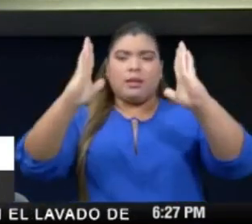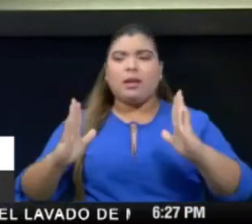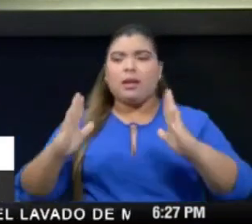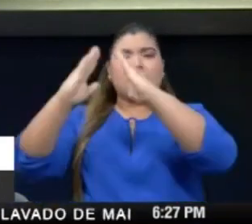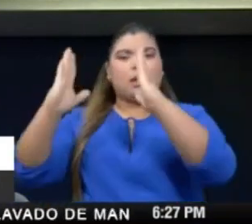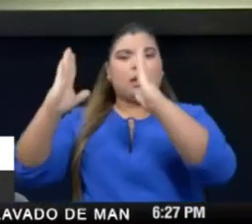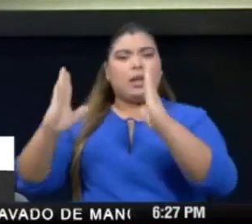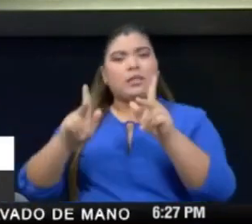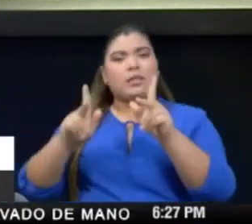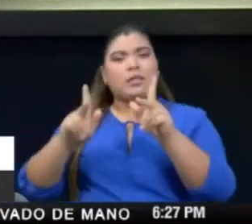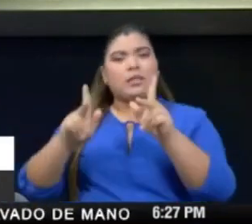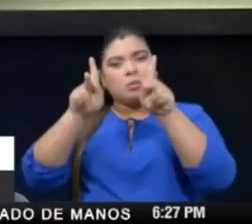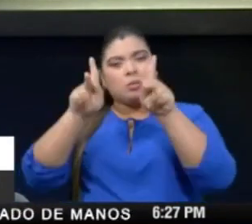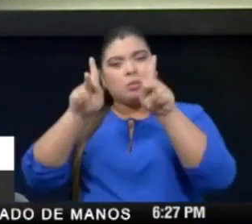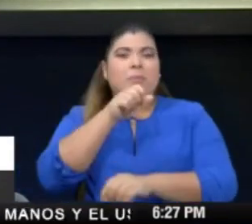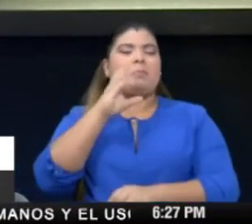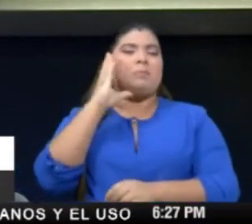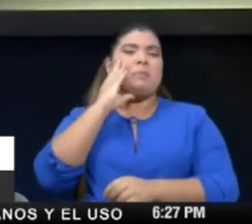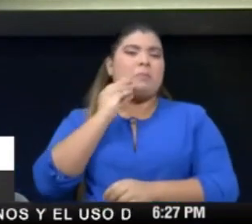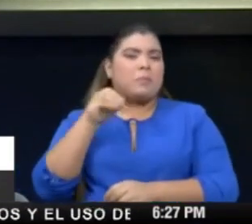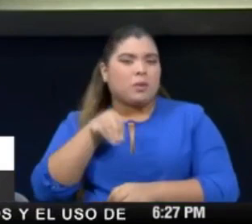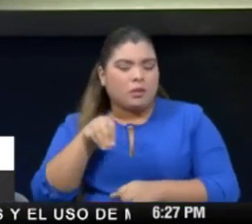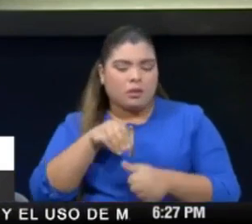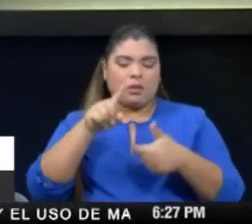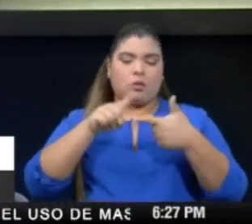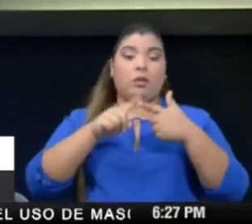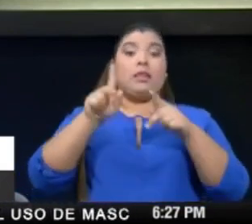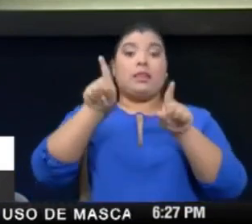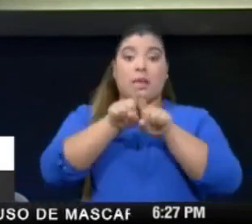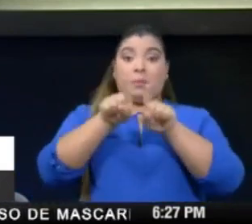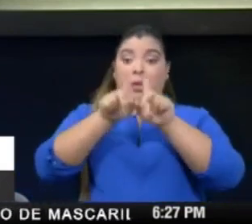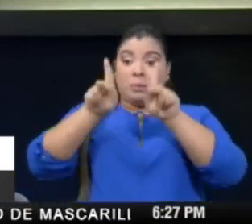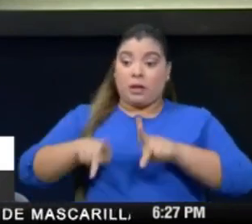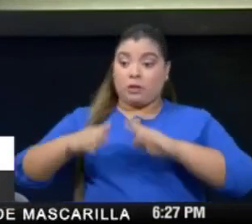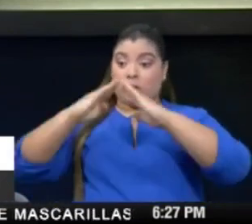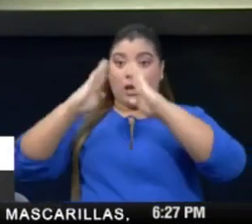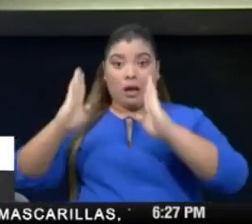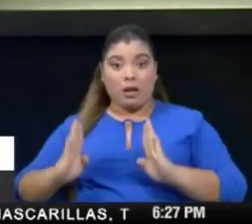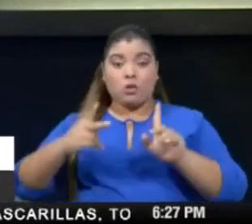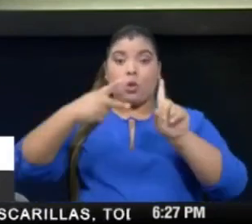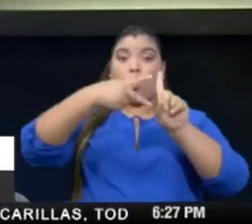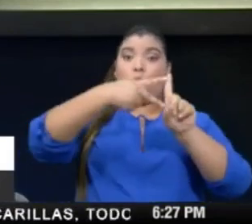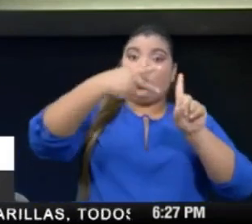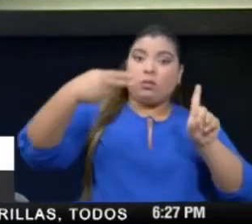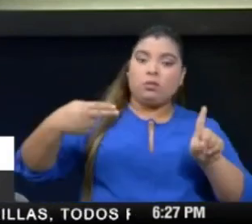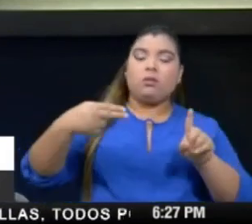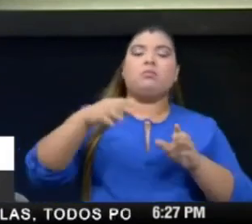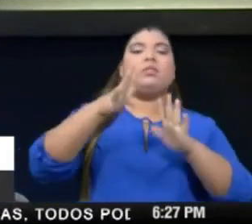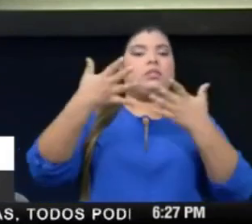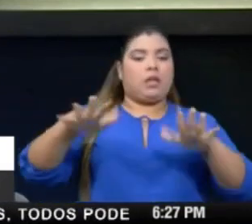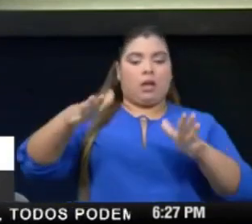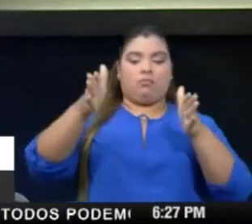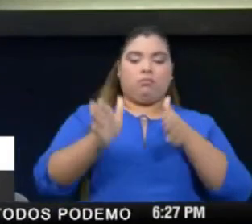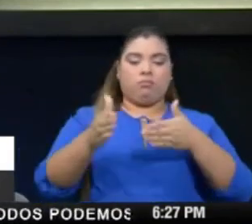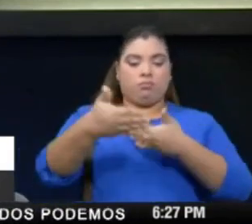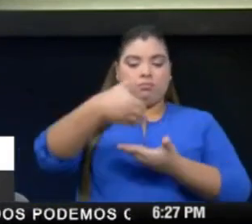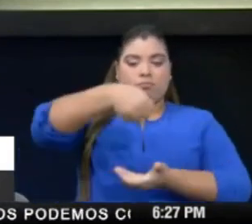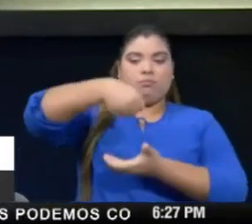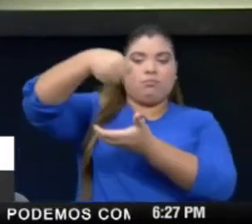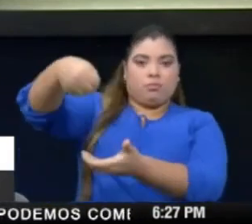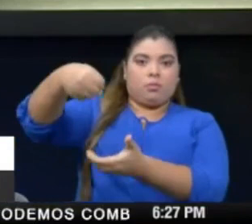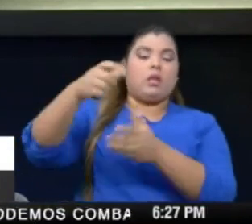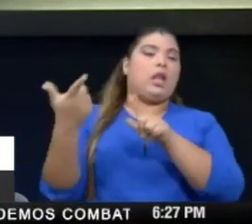hospitales del kit Protégete Panamá, el cual se entrega a los pacientes que cumplen su cuarentena en